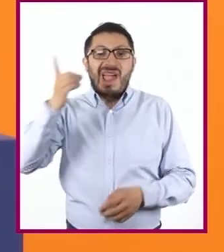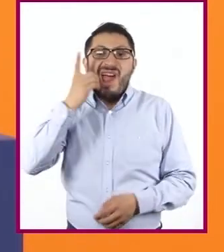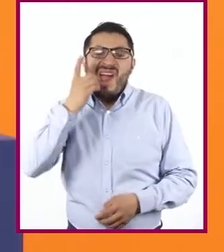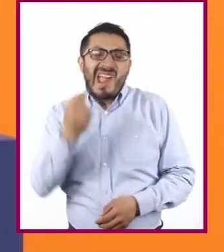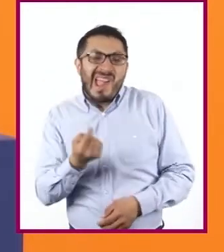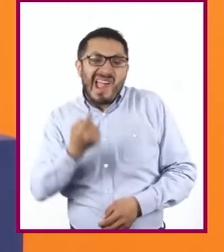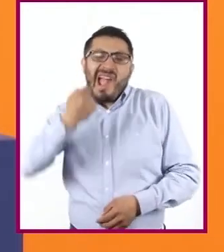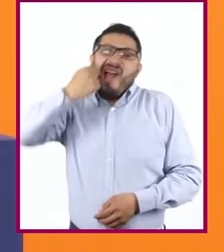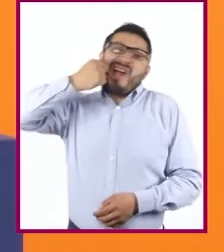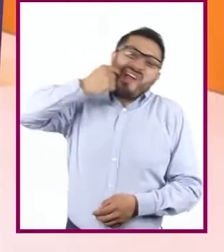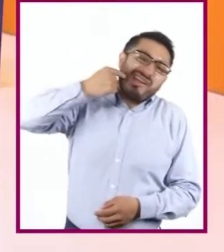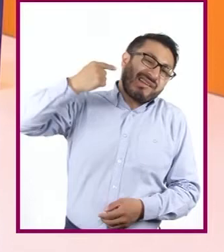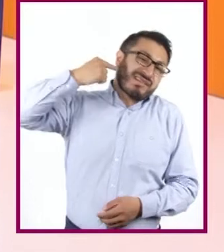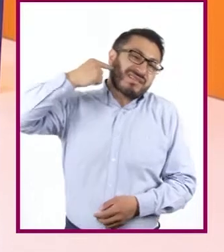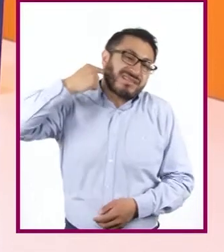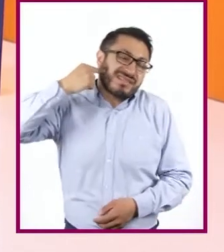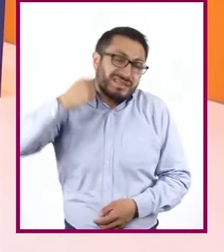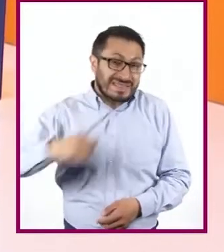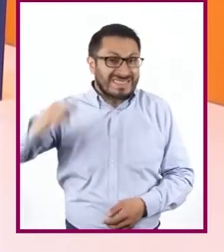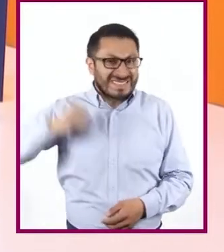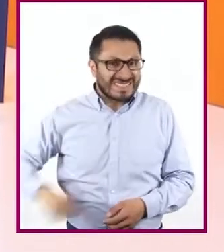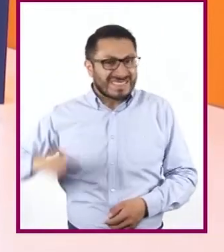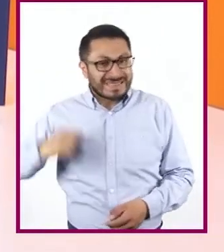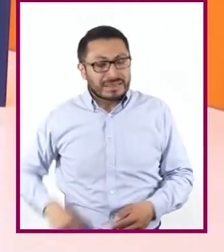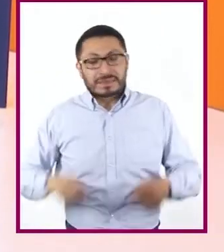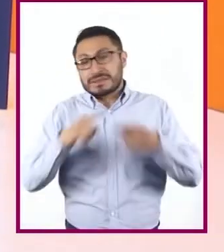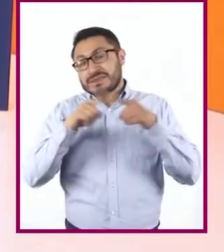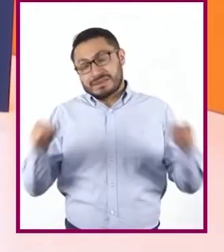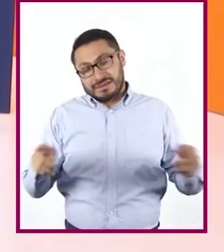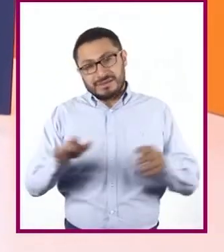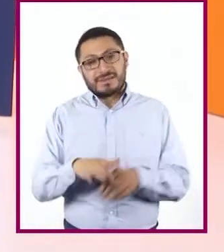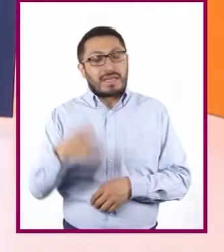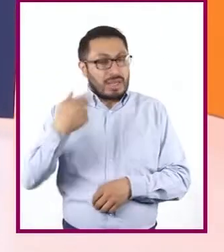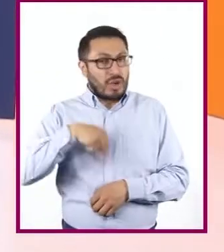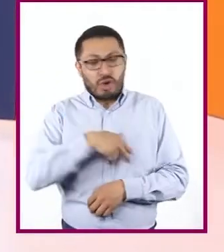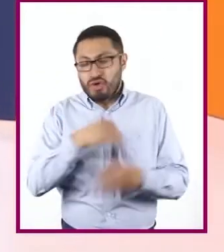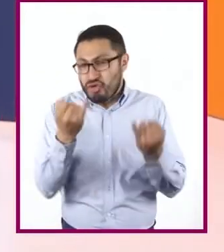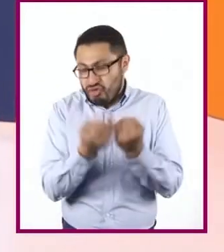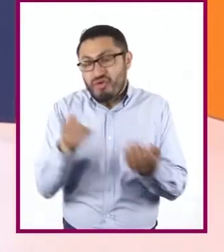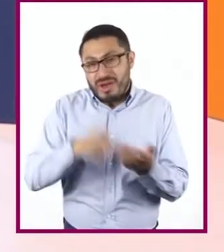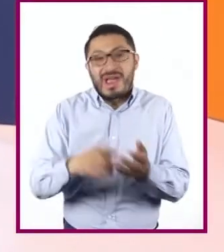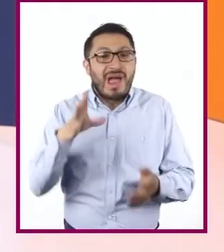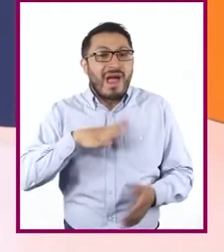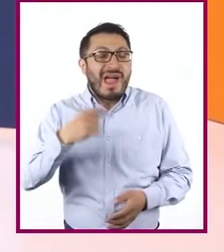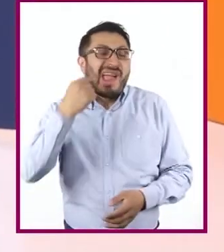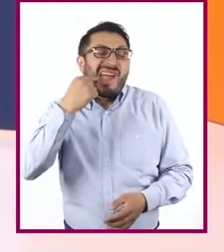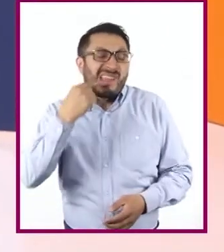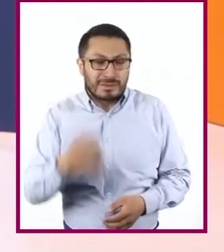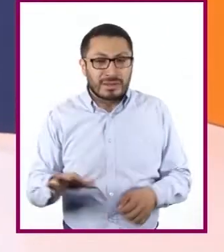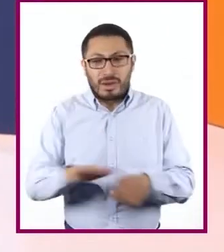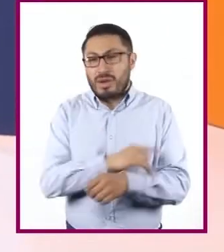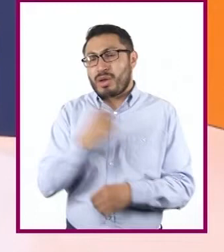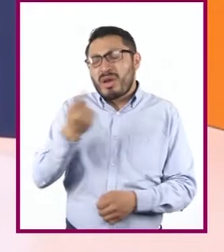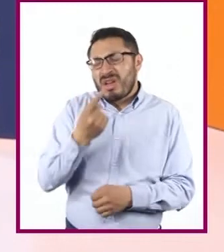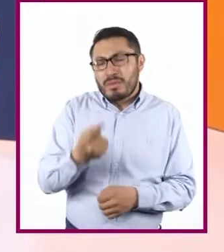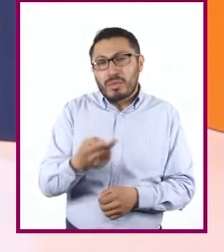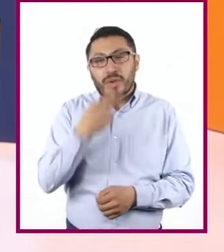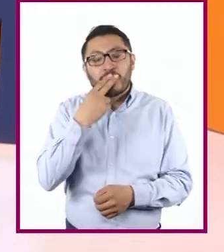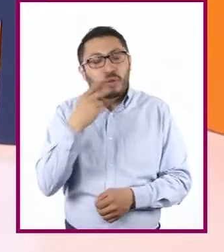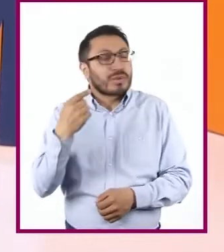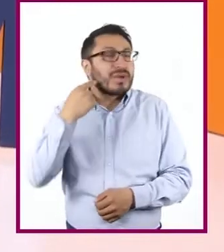nuestros antepasados. ¿Por qué las tenemos? ¿Por qué forman parte de nuestra dentición si son